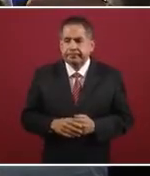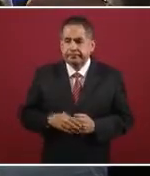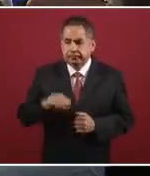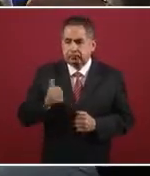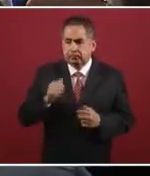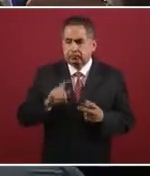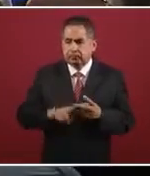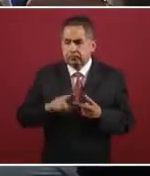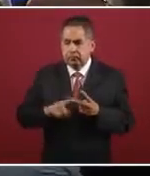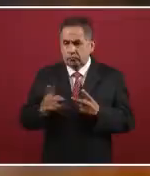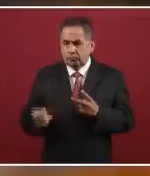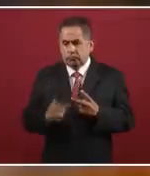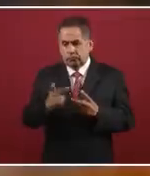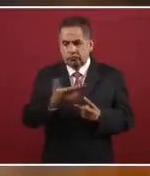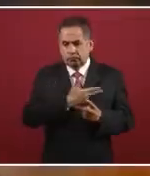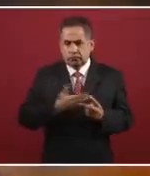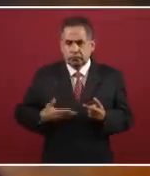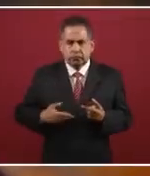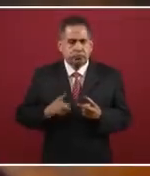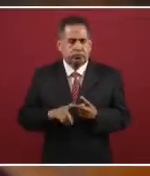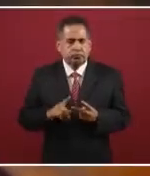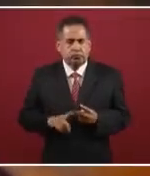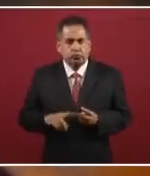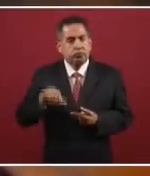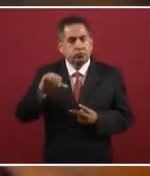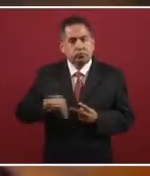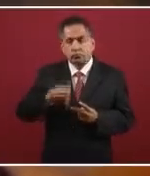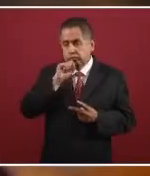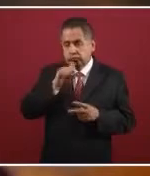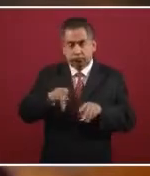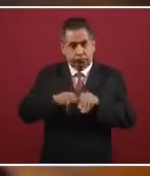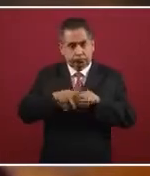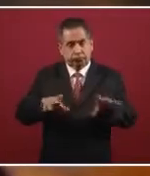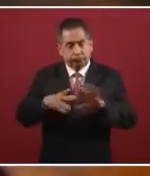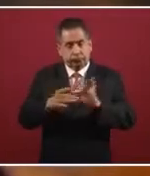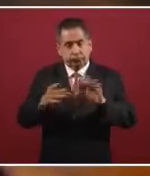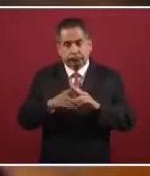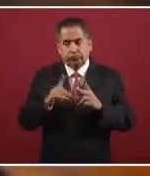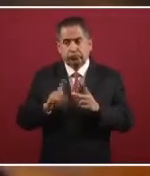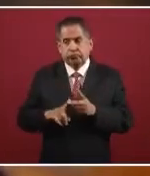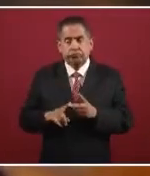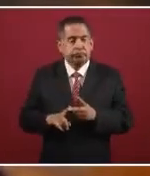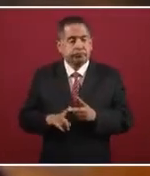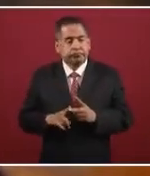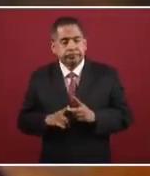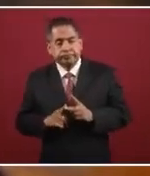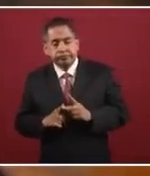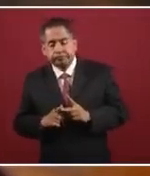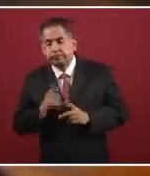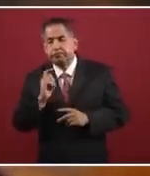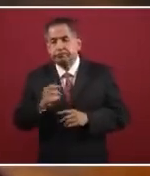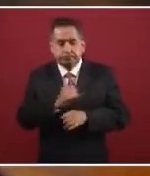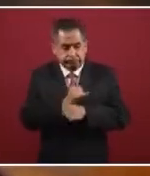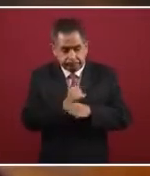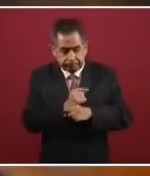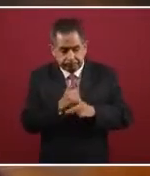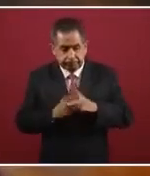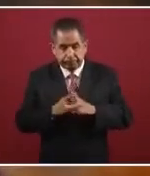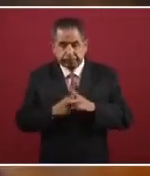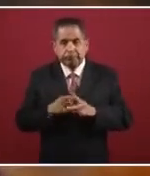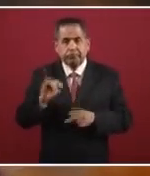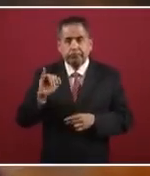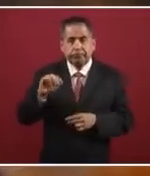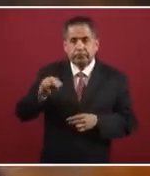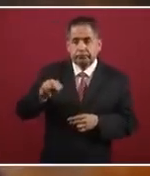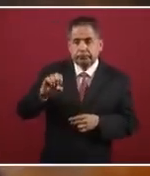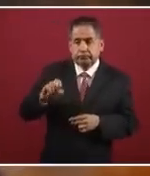Otra pregunta, presidente. Hoy también publicamos que, de acuerdo con el índice que maneja el